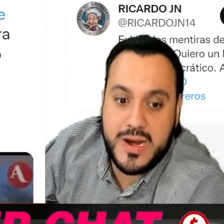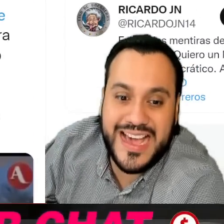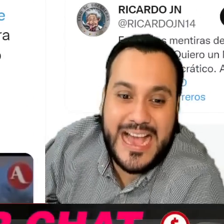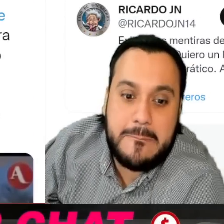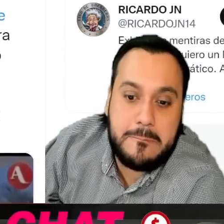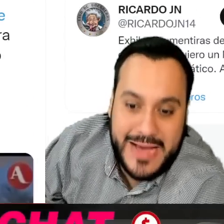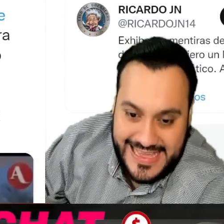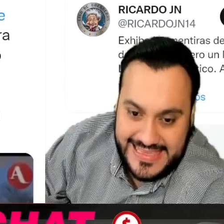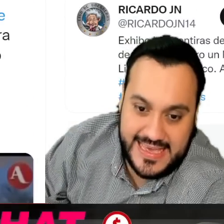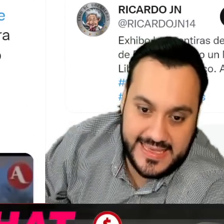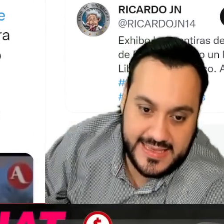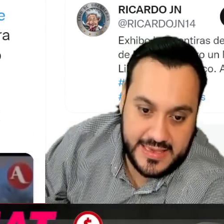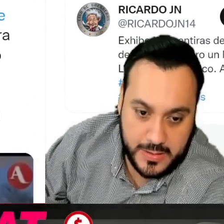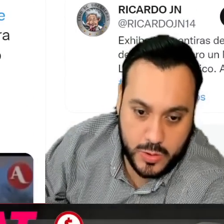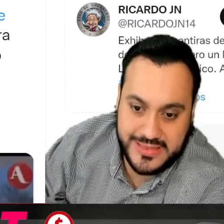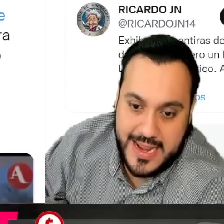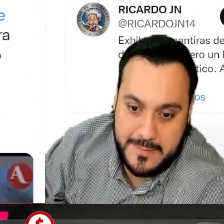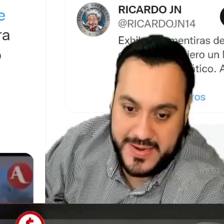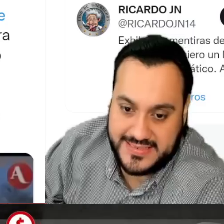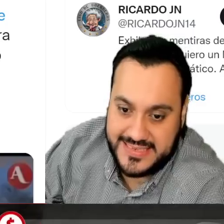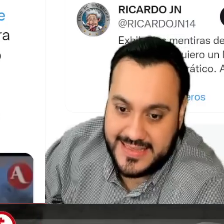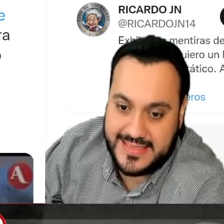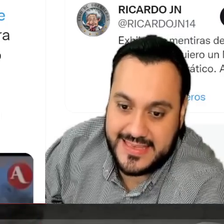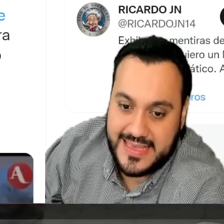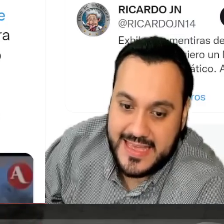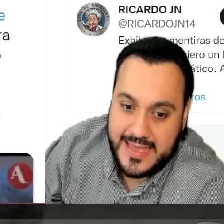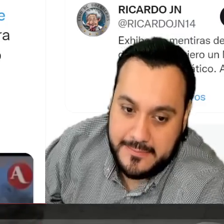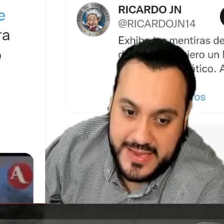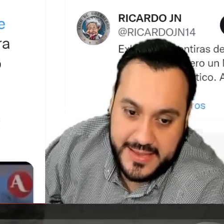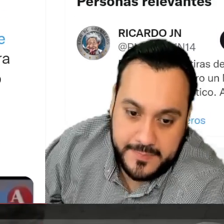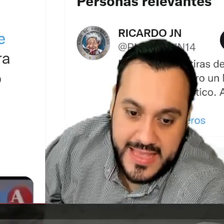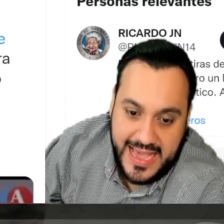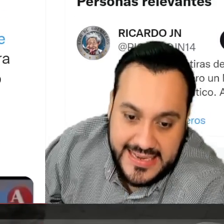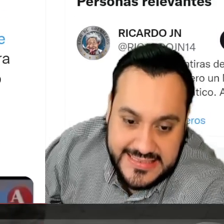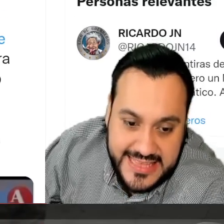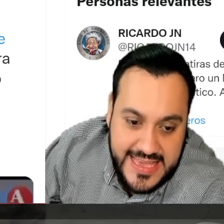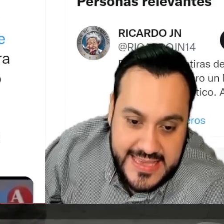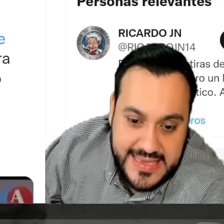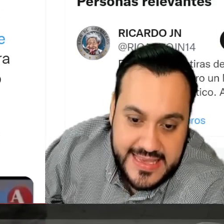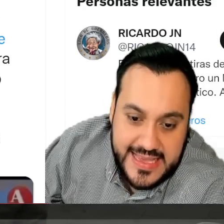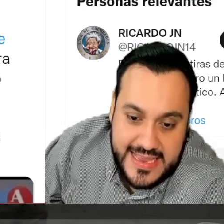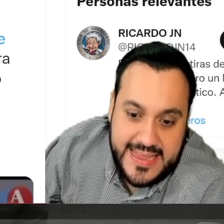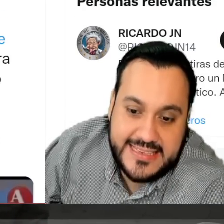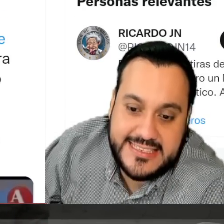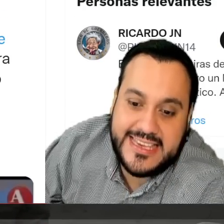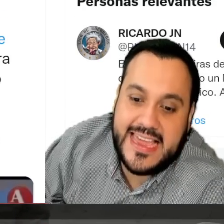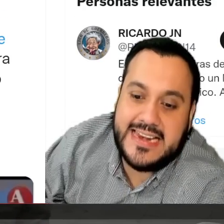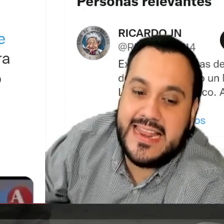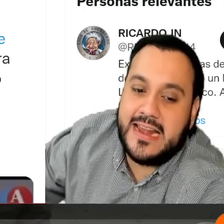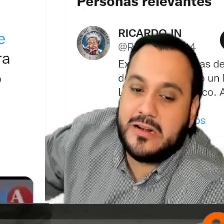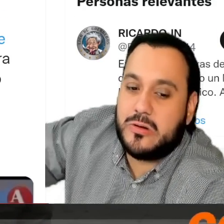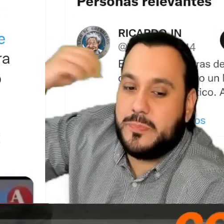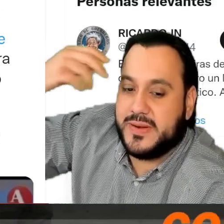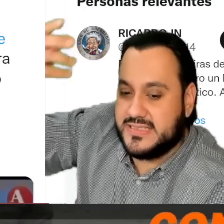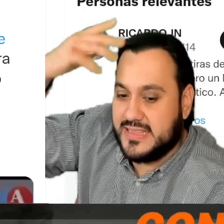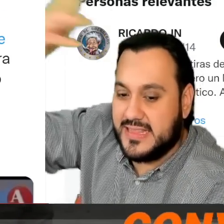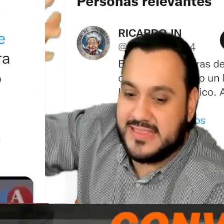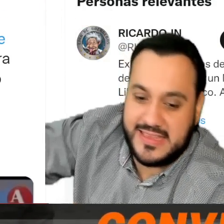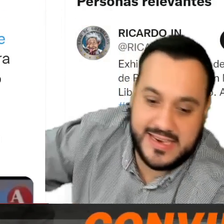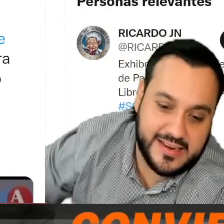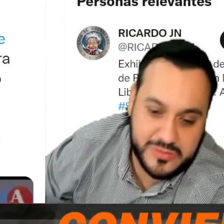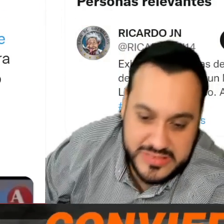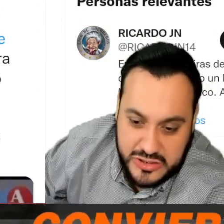una campaña en contra del presidente miren aristegui le exige al narco presidente